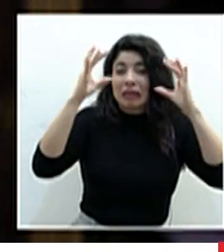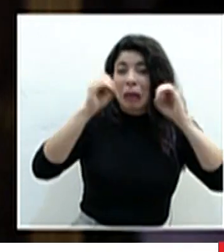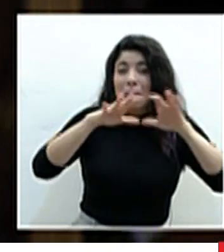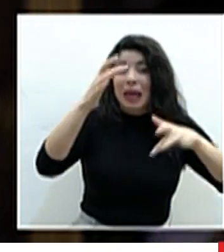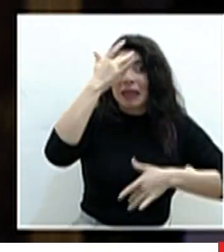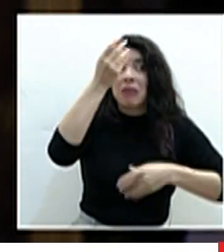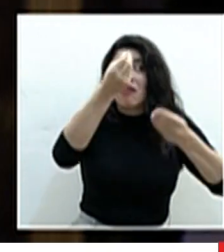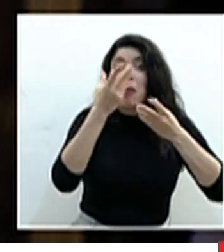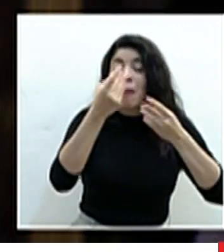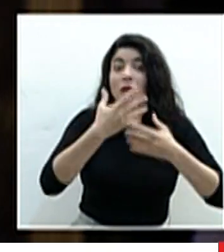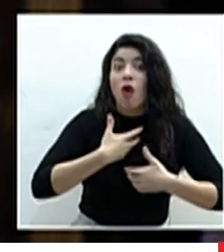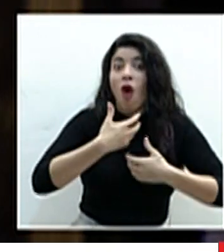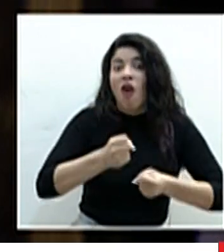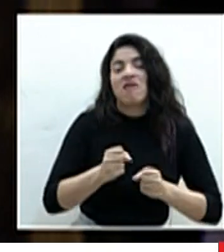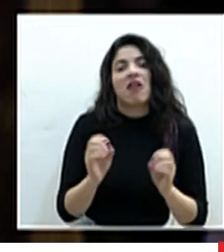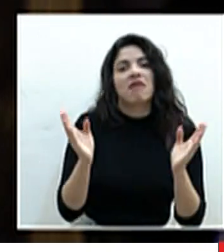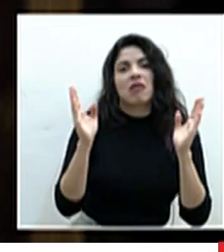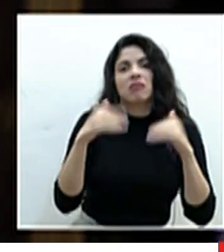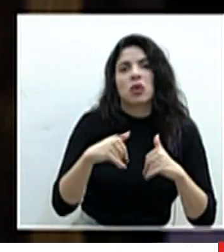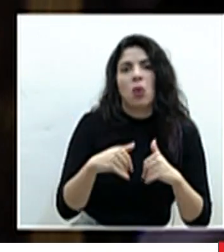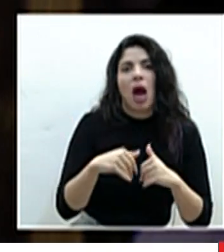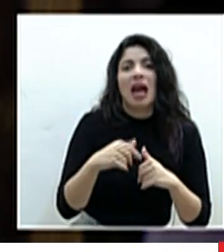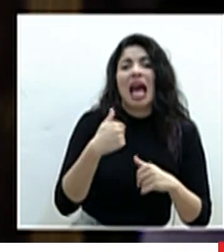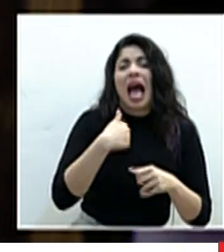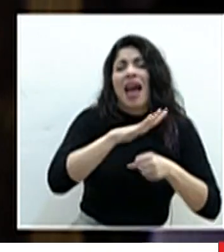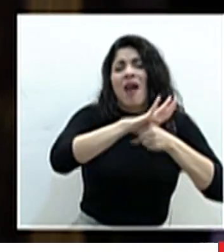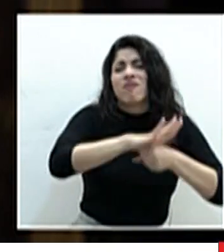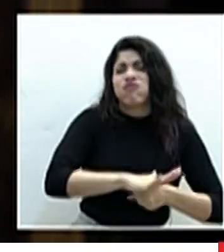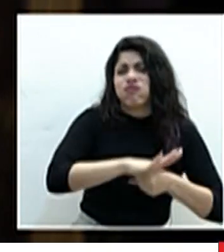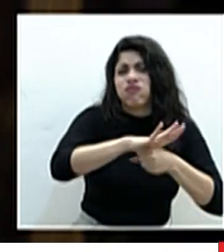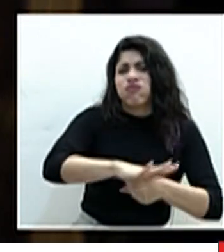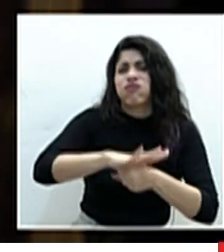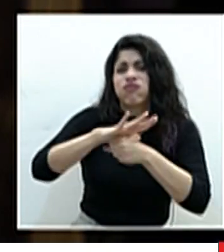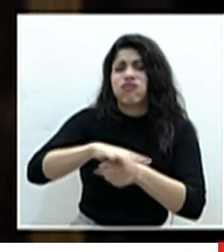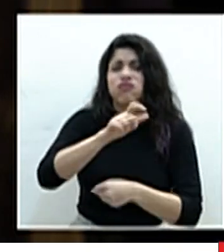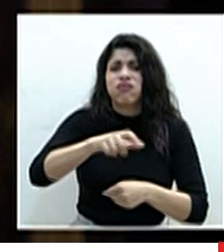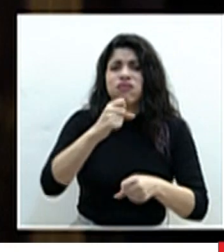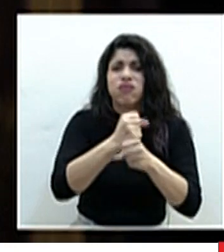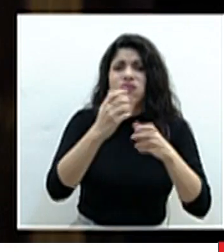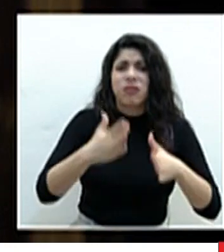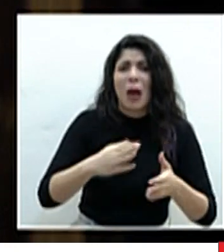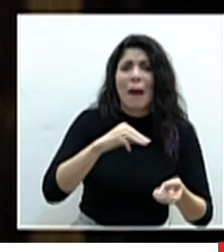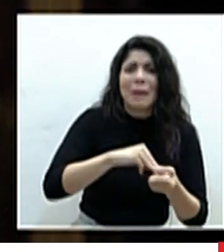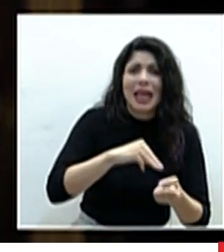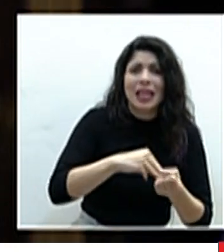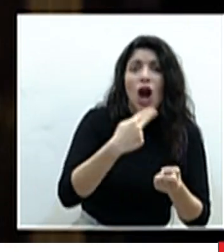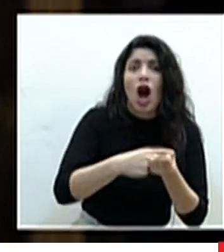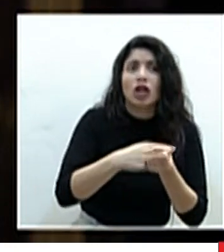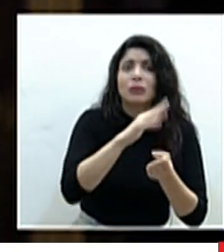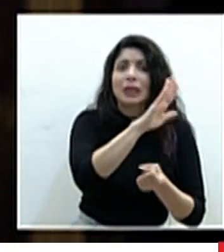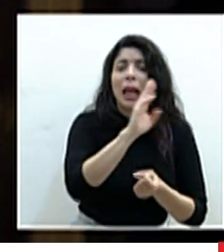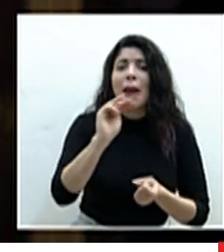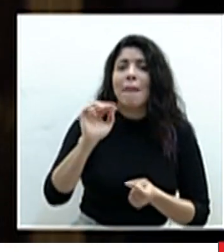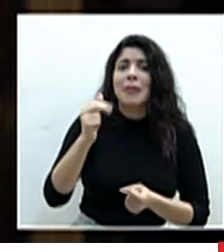pandemia. Hay represión desatada contra personal médico en estos momentos en los hospitales de